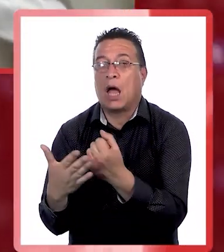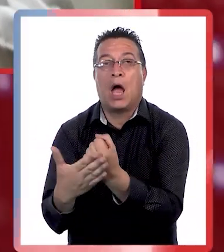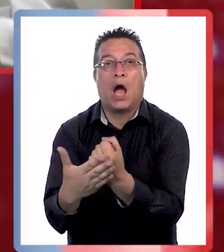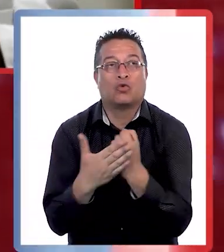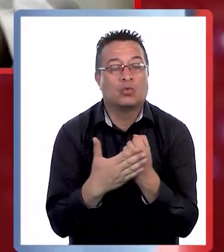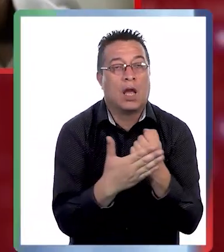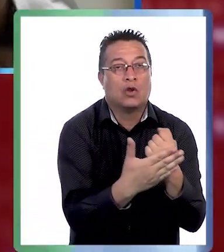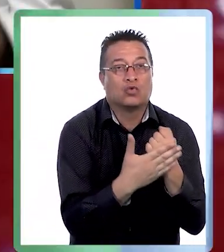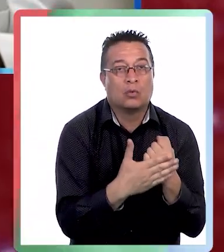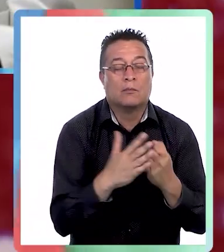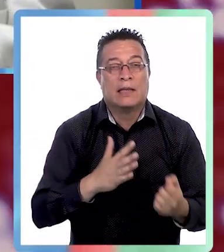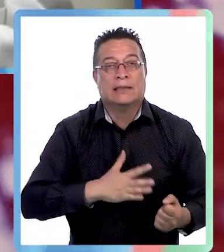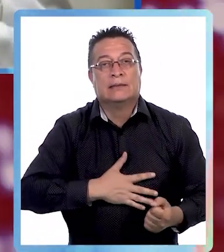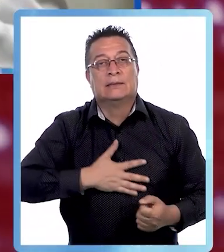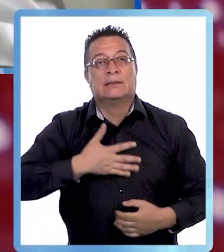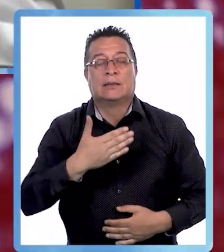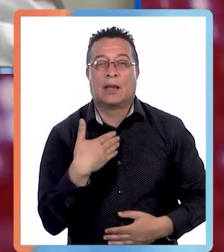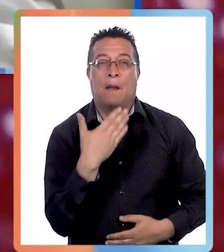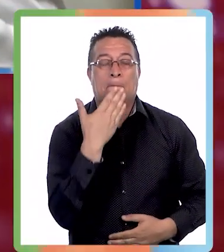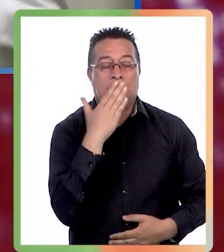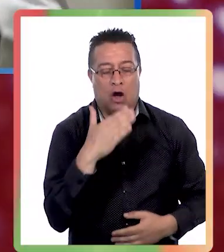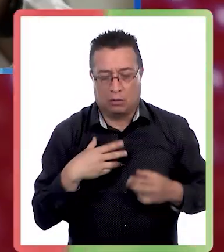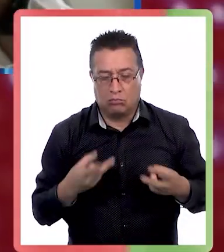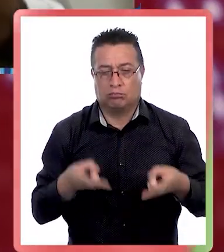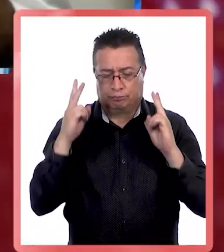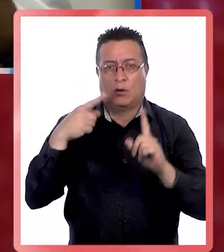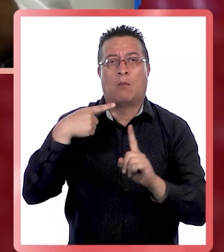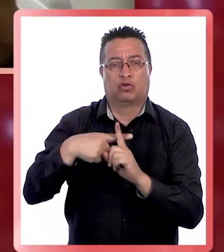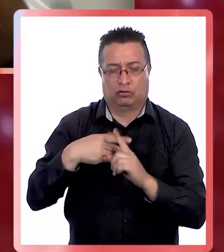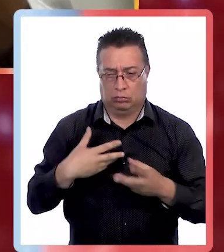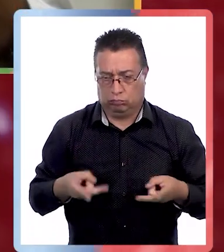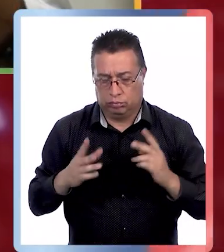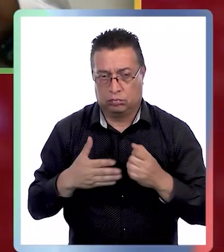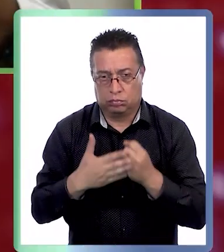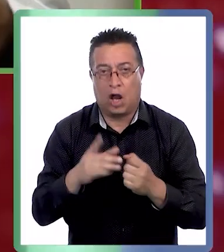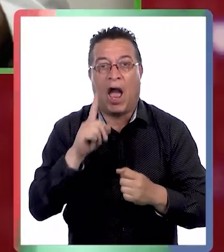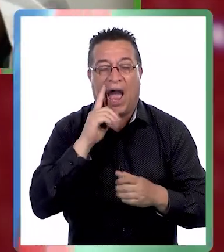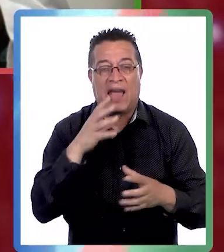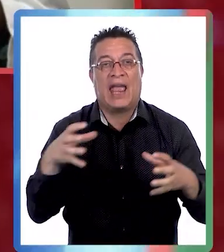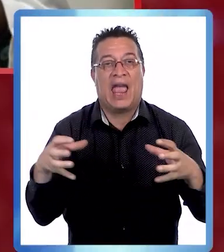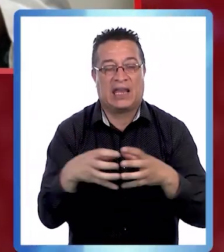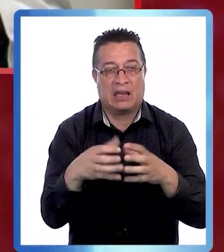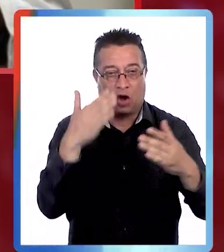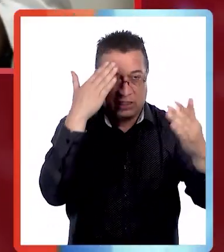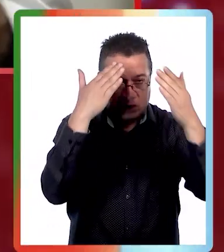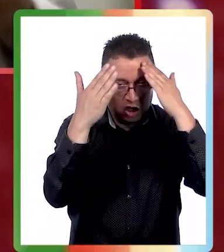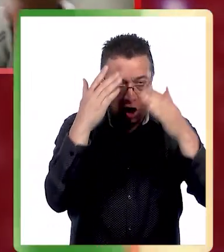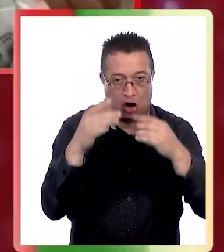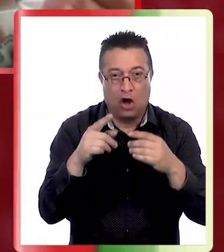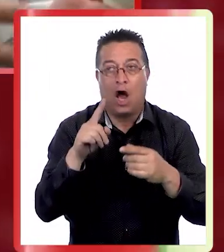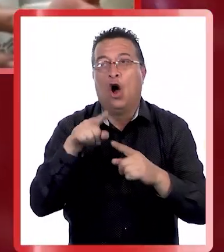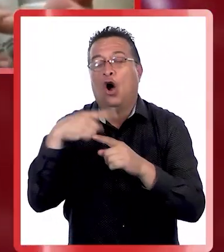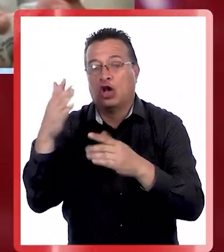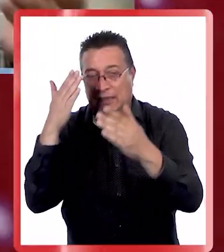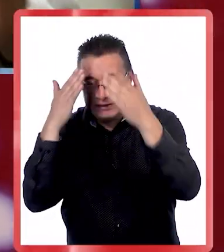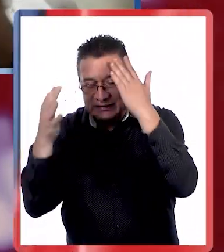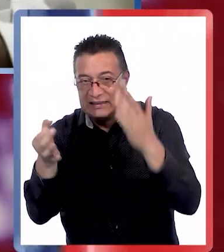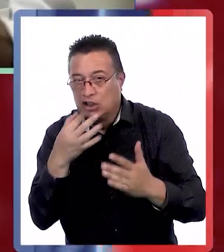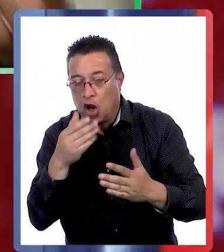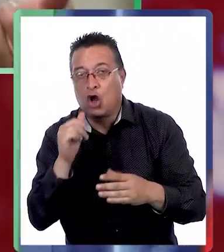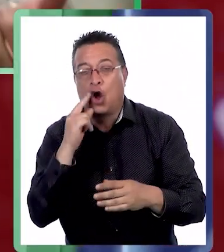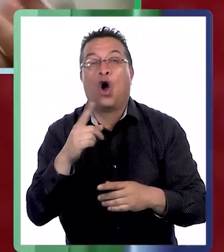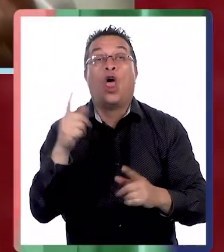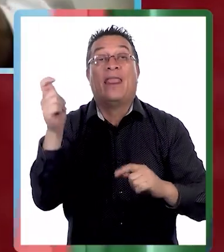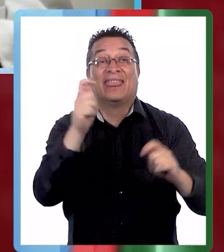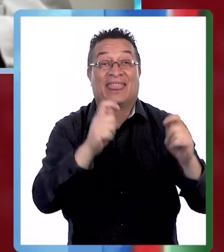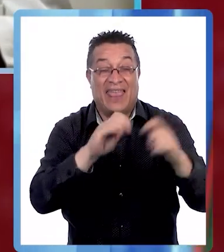que se sienta mejor, poder estar disponible para eso. Tenemos equipo de psicología, de psiquiatría, incluso de terapias complementarias